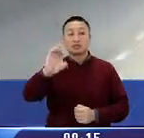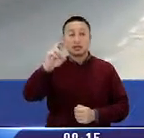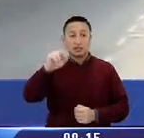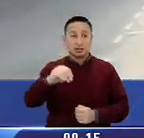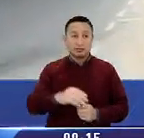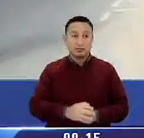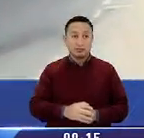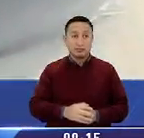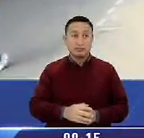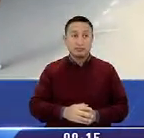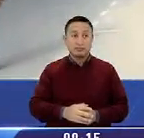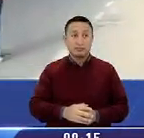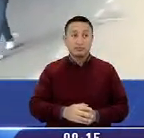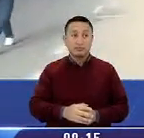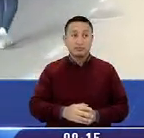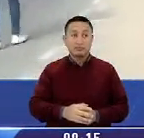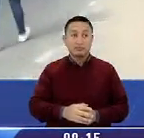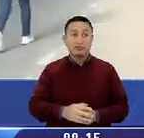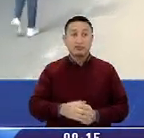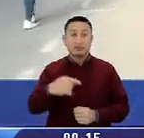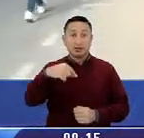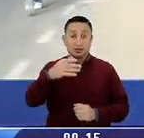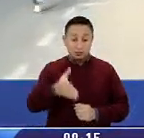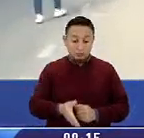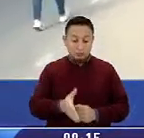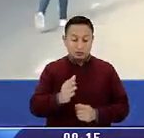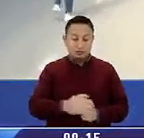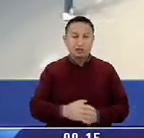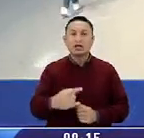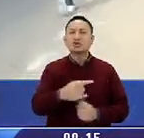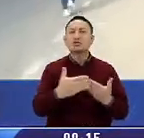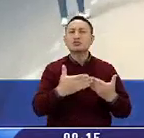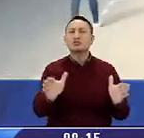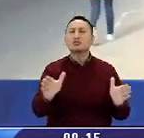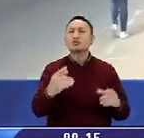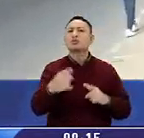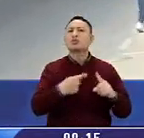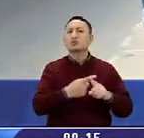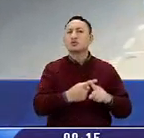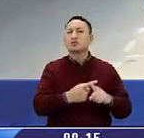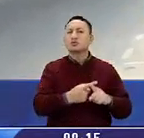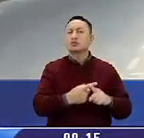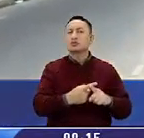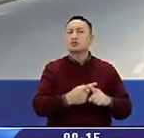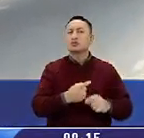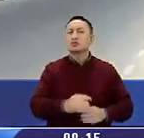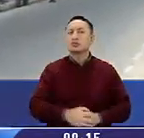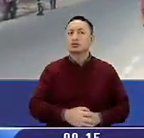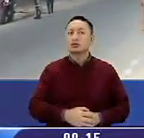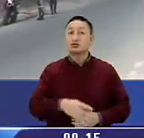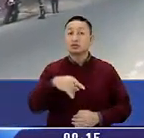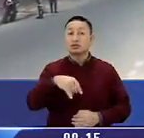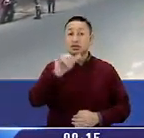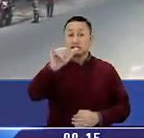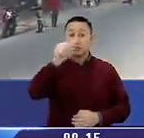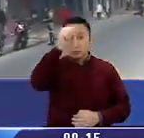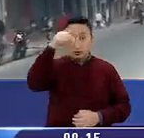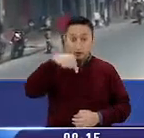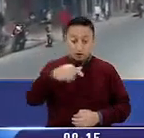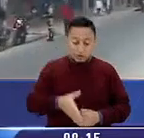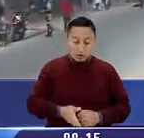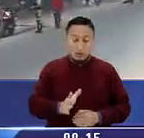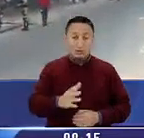a lo largo de la calle Carapungo. ¿Cuándo van a estar habilitados estos tramos? O sea, eso vamos a trabajar este fin de semana,